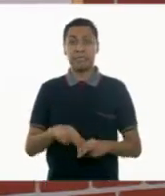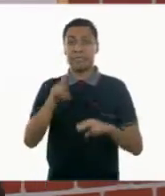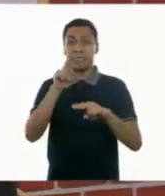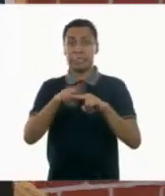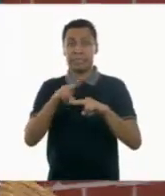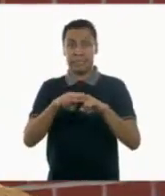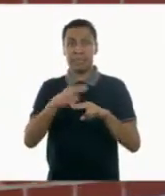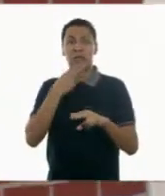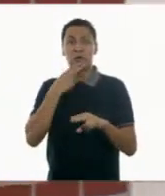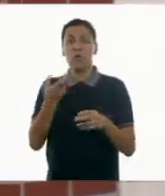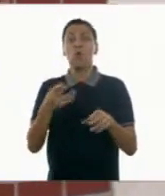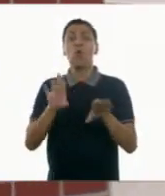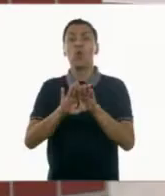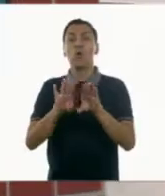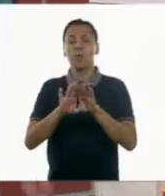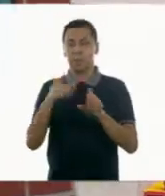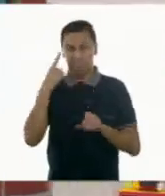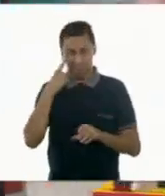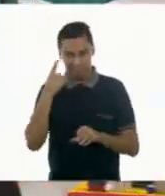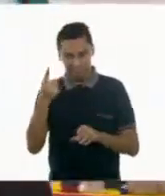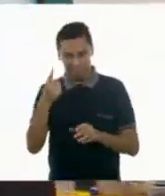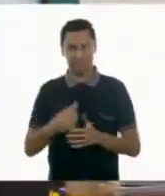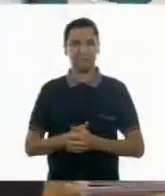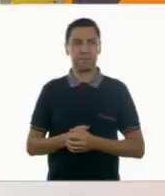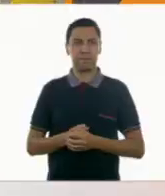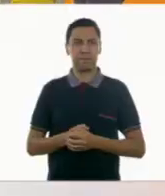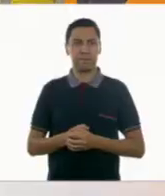aquí. ¿Cómo? Primero con